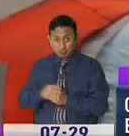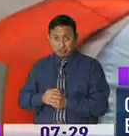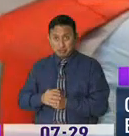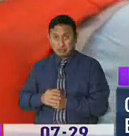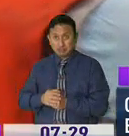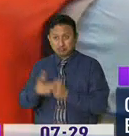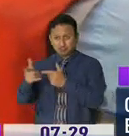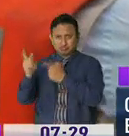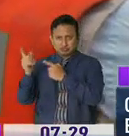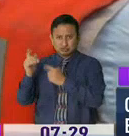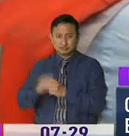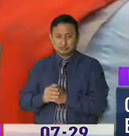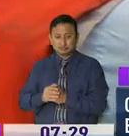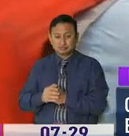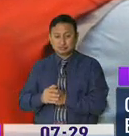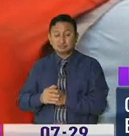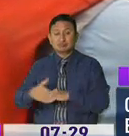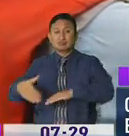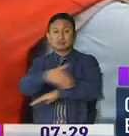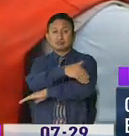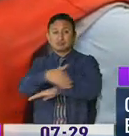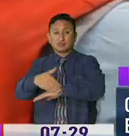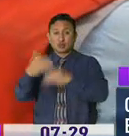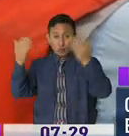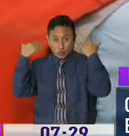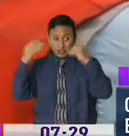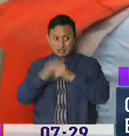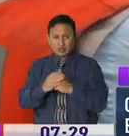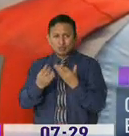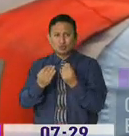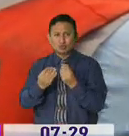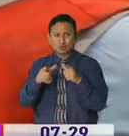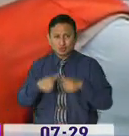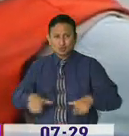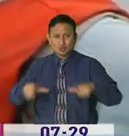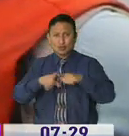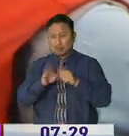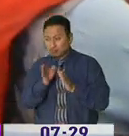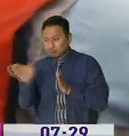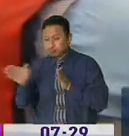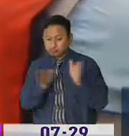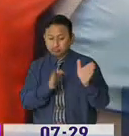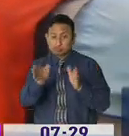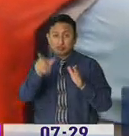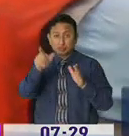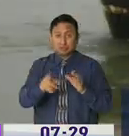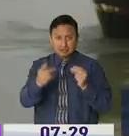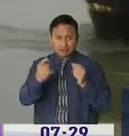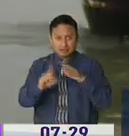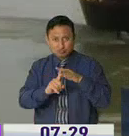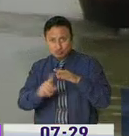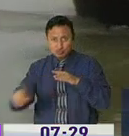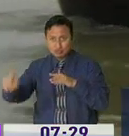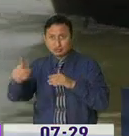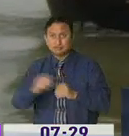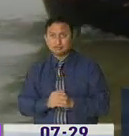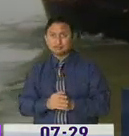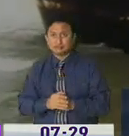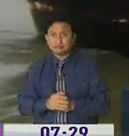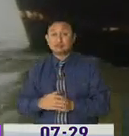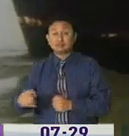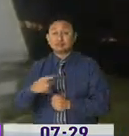muchos esteros que los delincuentes utilizan para poder escabullirse. Ante esa situación, la Armada del